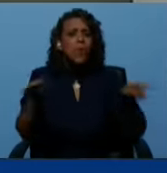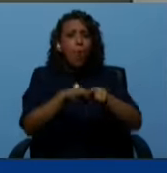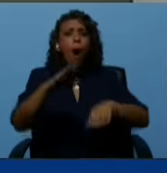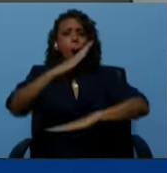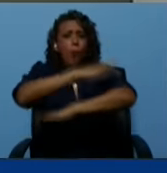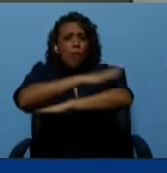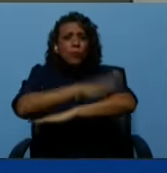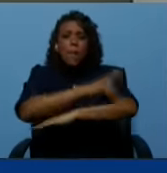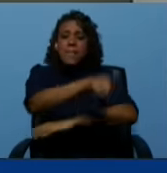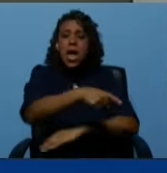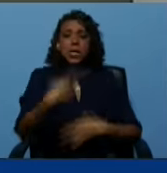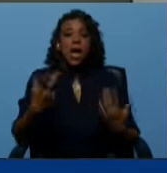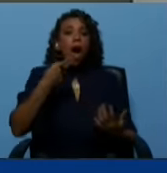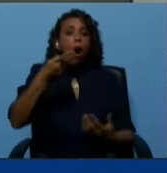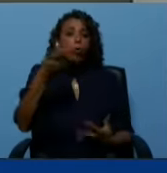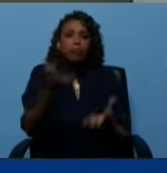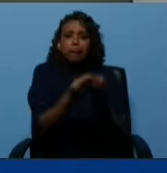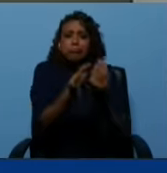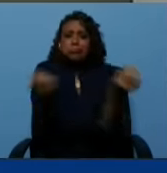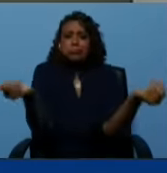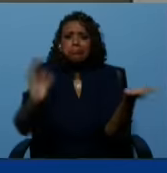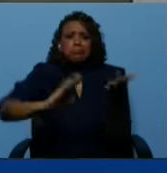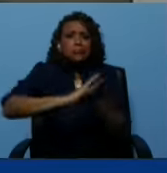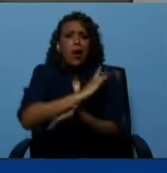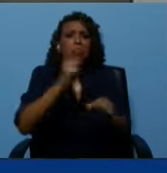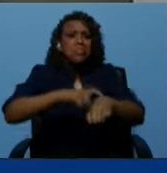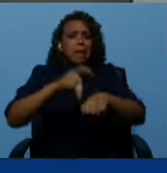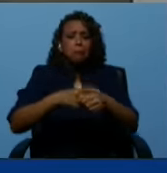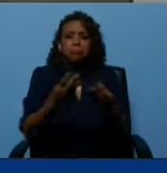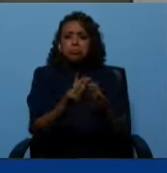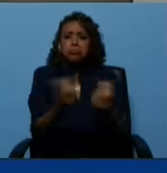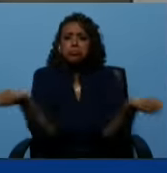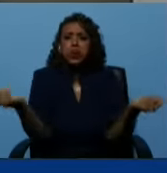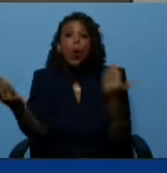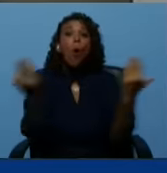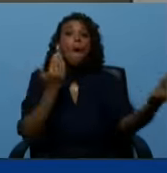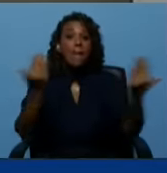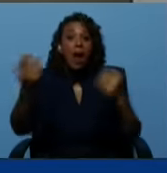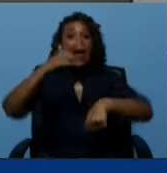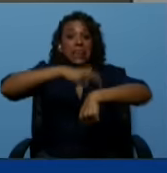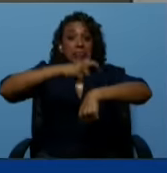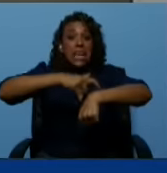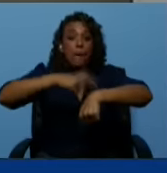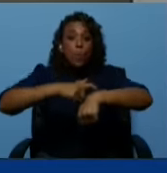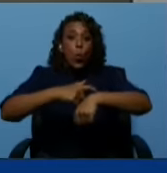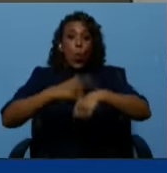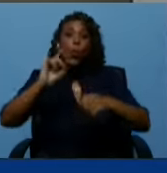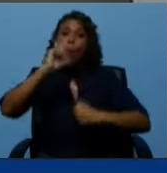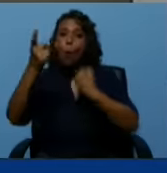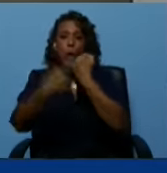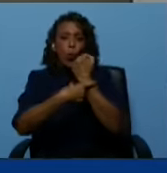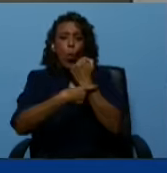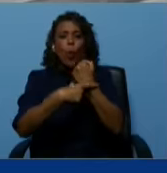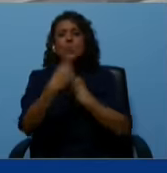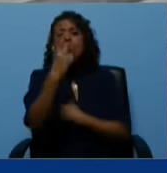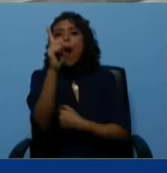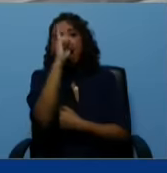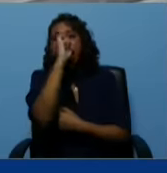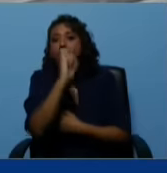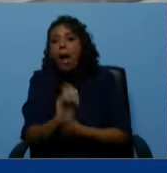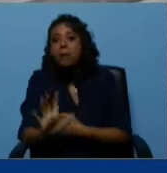se agotó políticamente hablando en tiempo récord, si lo comparamos con el fenómeno Guaidó, que le duró como un año a